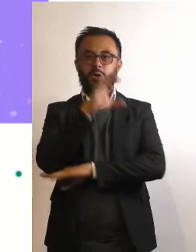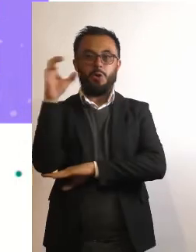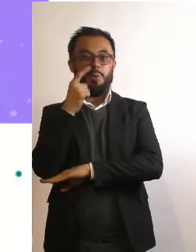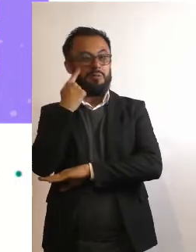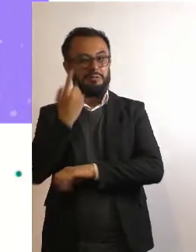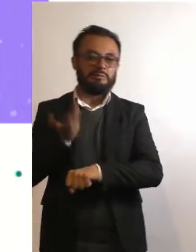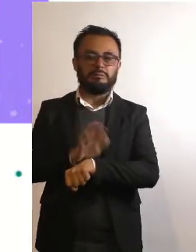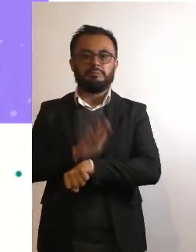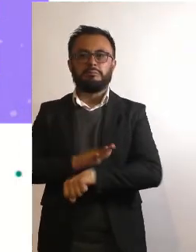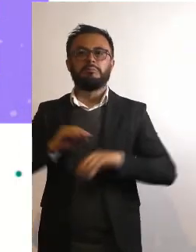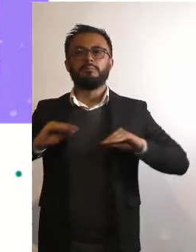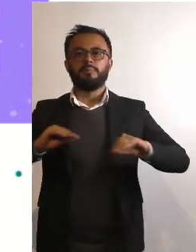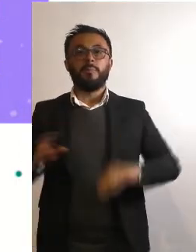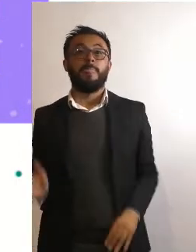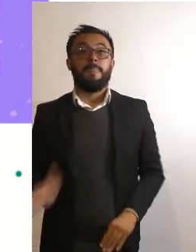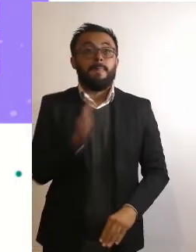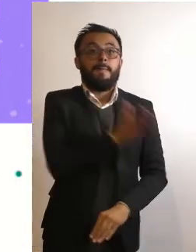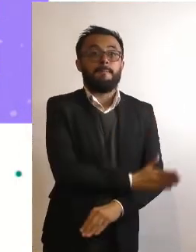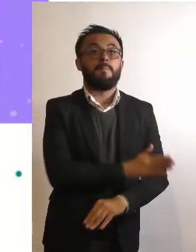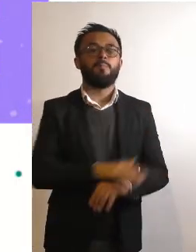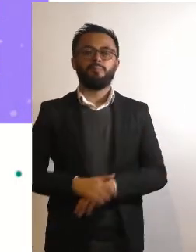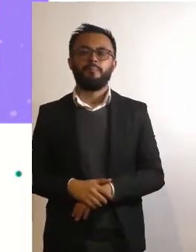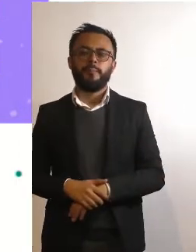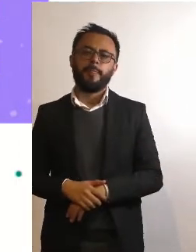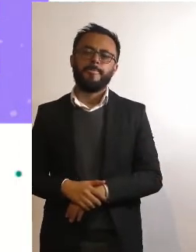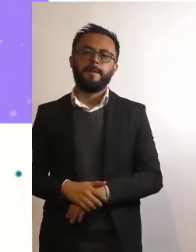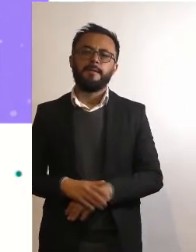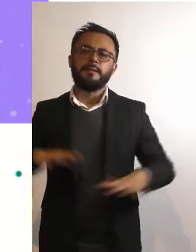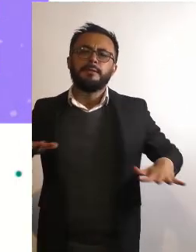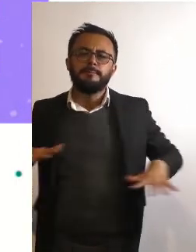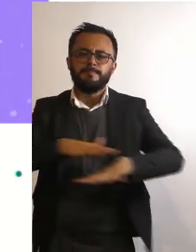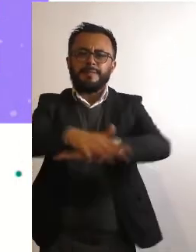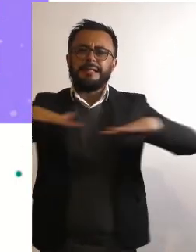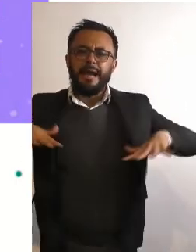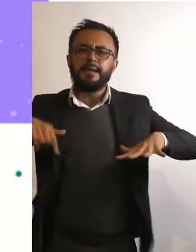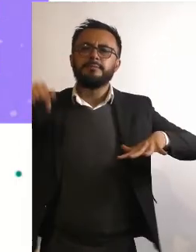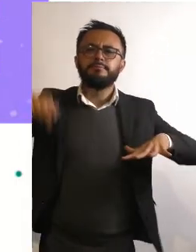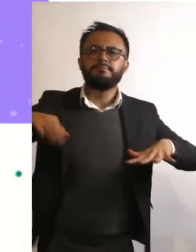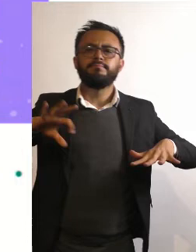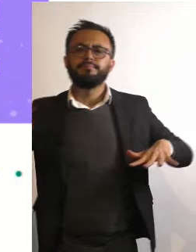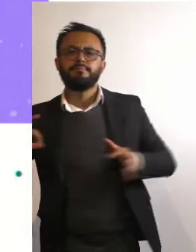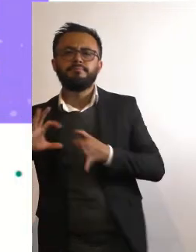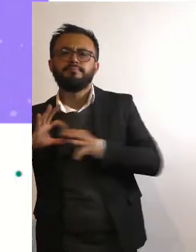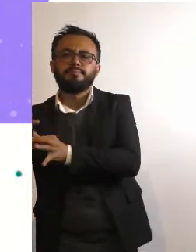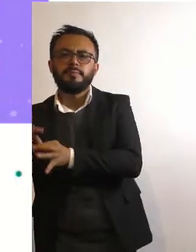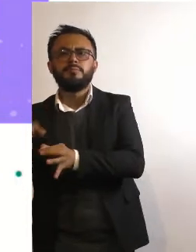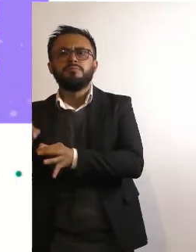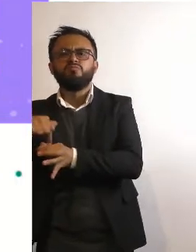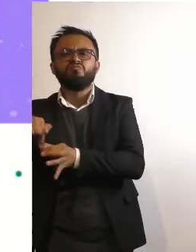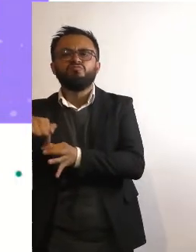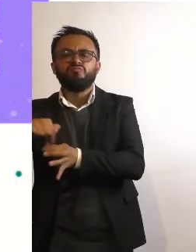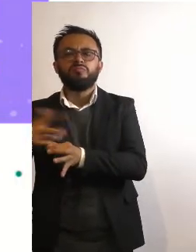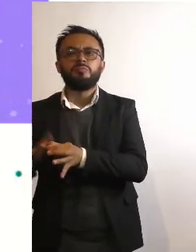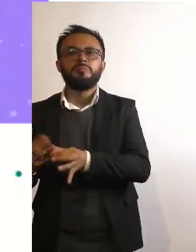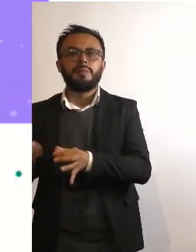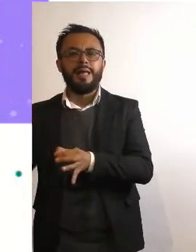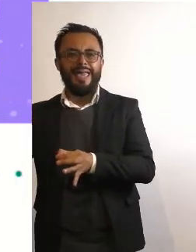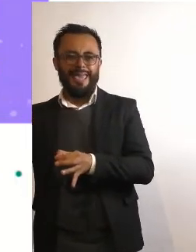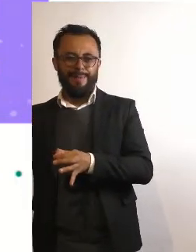Como Nodo se emprende, trabajando con Impulsa, hemos colaborado dentro del ecosistema de innovación y